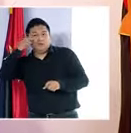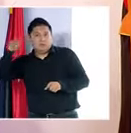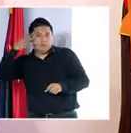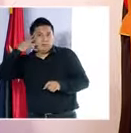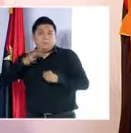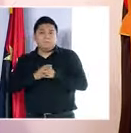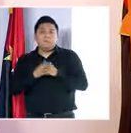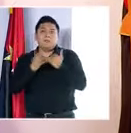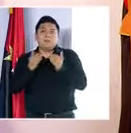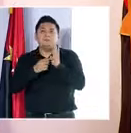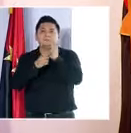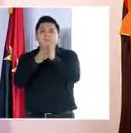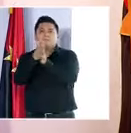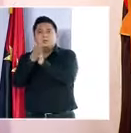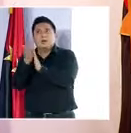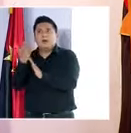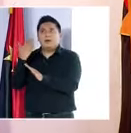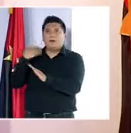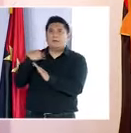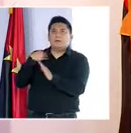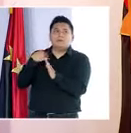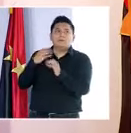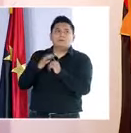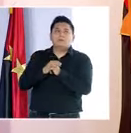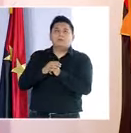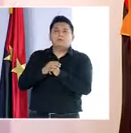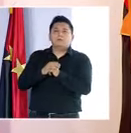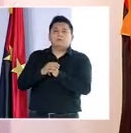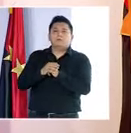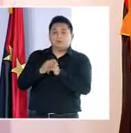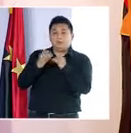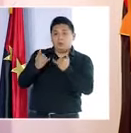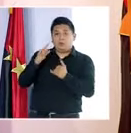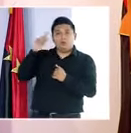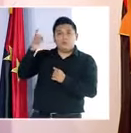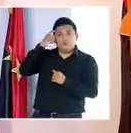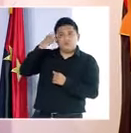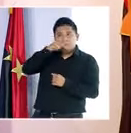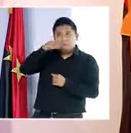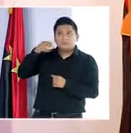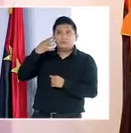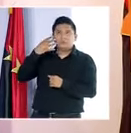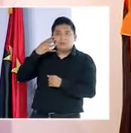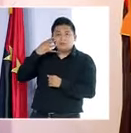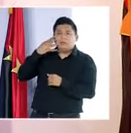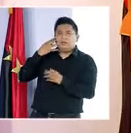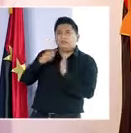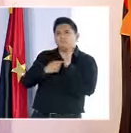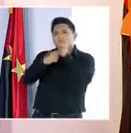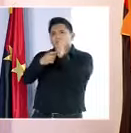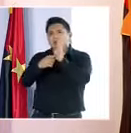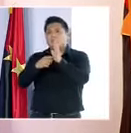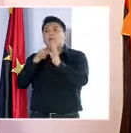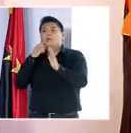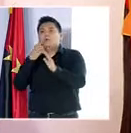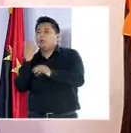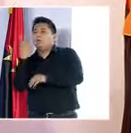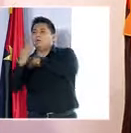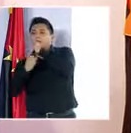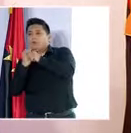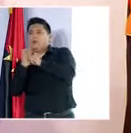que al cabo de la mitad de periodo o en la mitad de periodo de nuestro gobierno, el grado de avance es superior